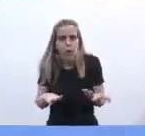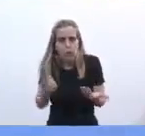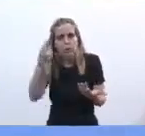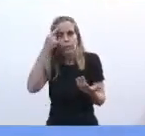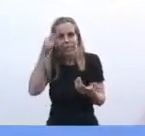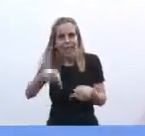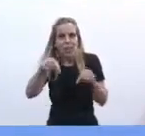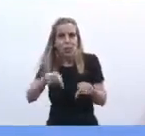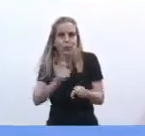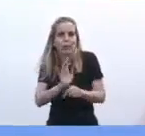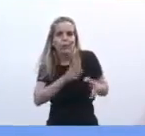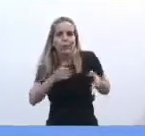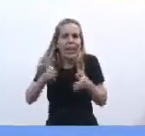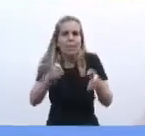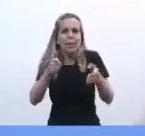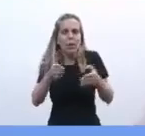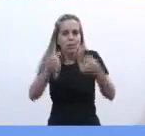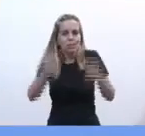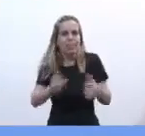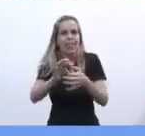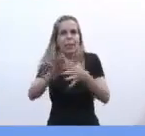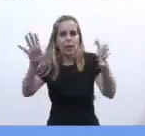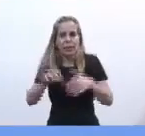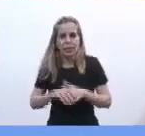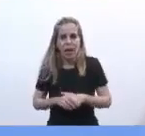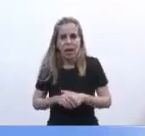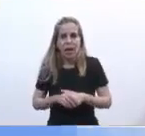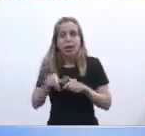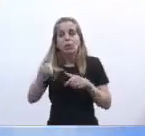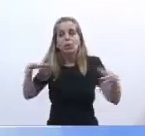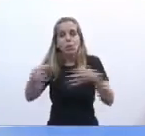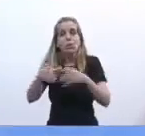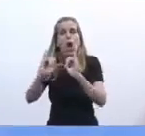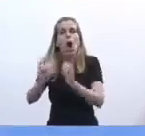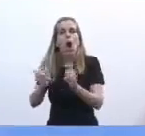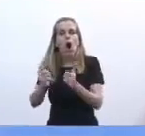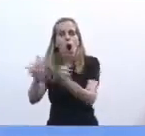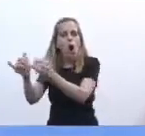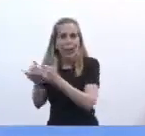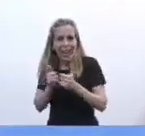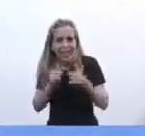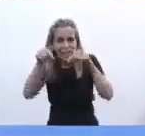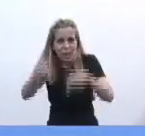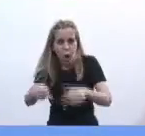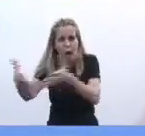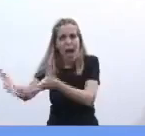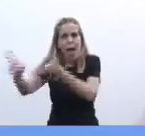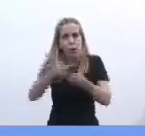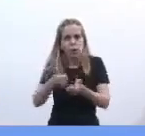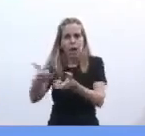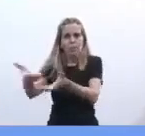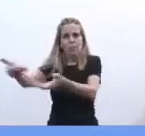en este camino de consolidación de la democracia estos jóvenes que hoy no se acompañan